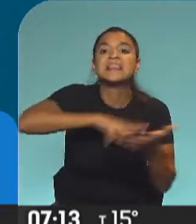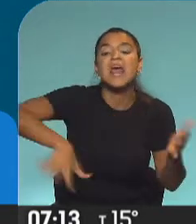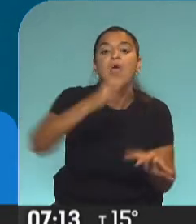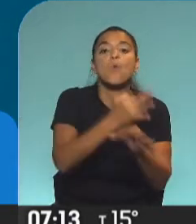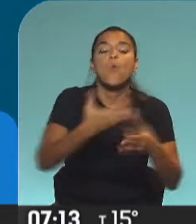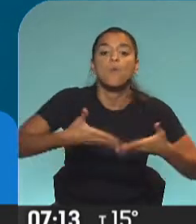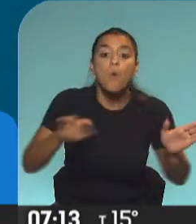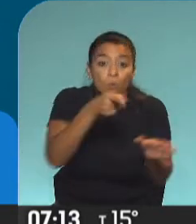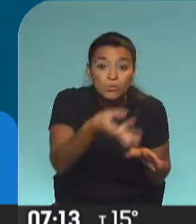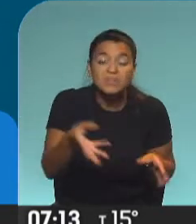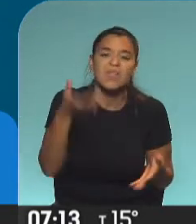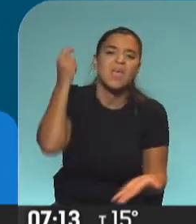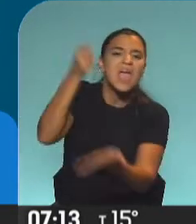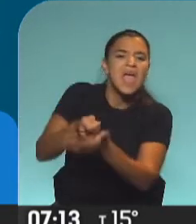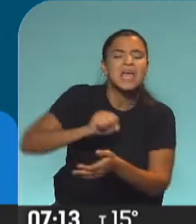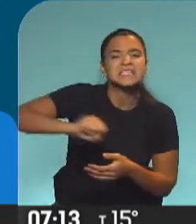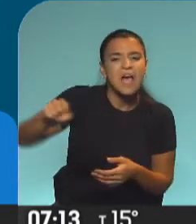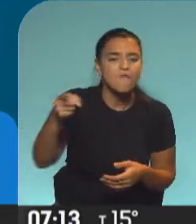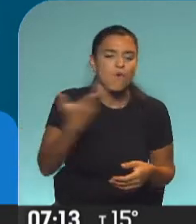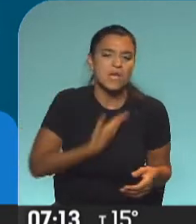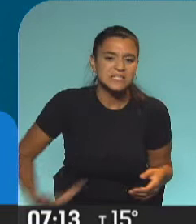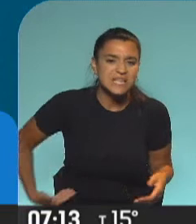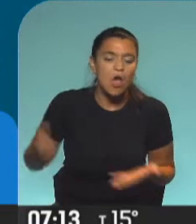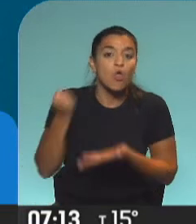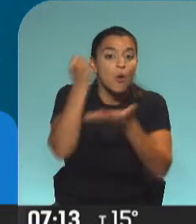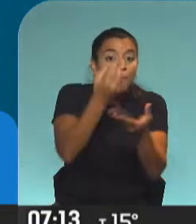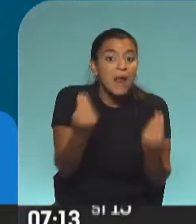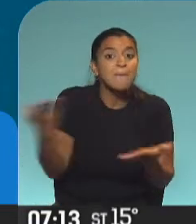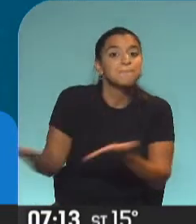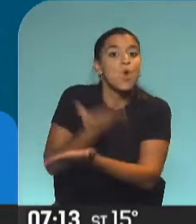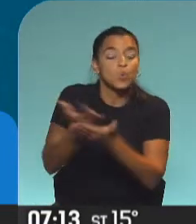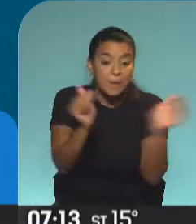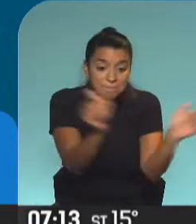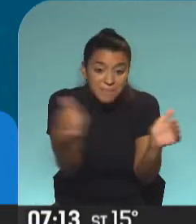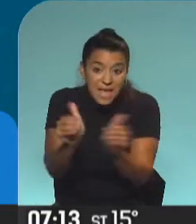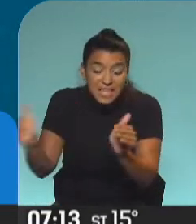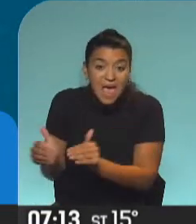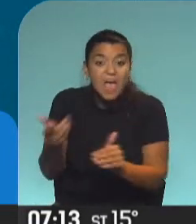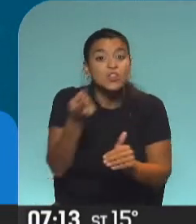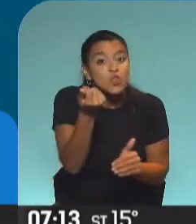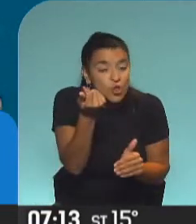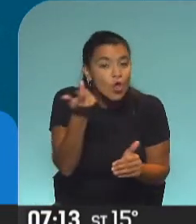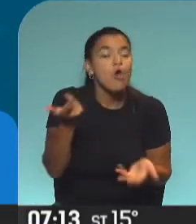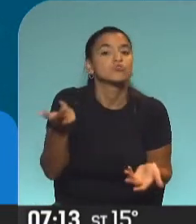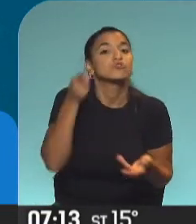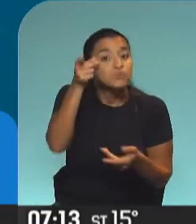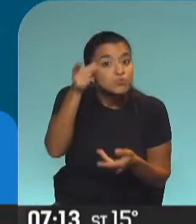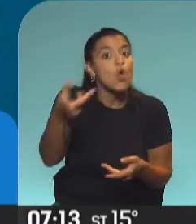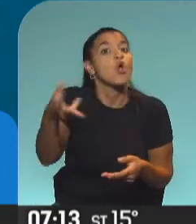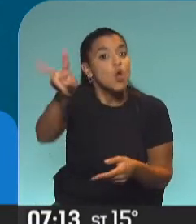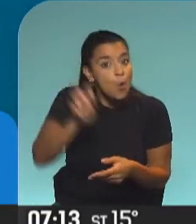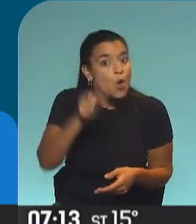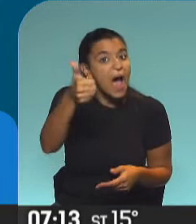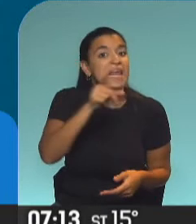Usted estafó al Estado con créditos a tasa subsidiada para pequeños productores que se llevó a su bolsillo. Usted cobró el